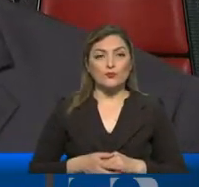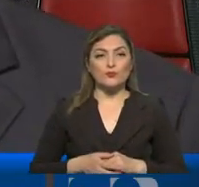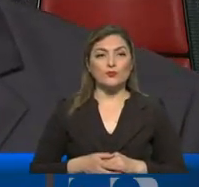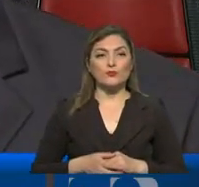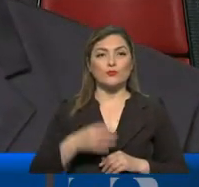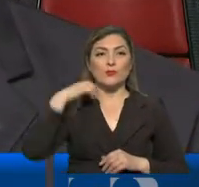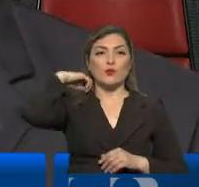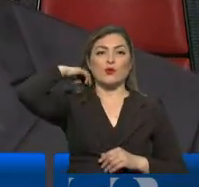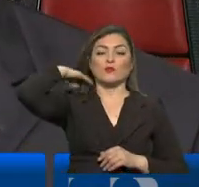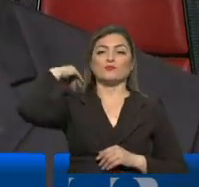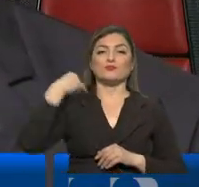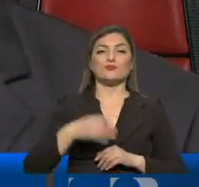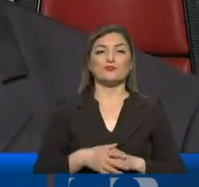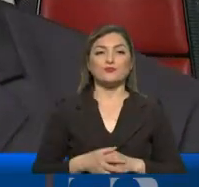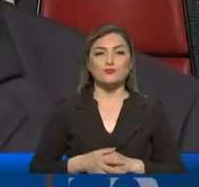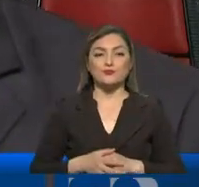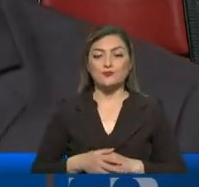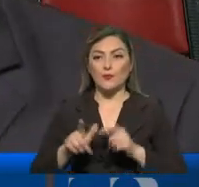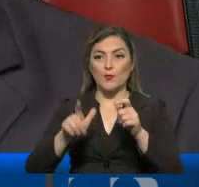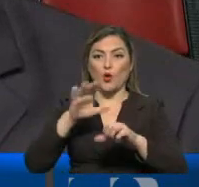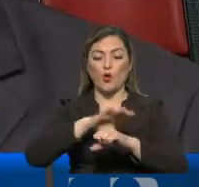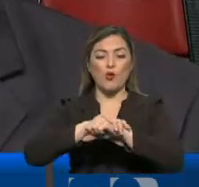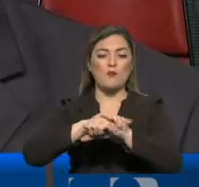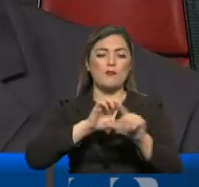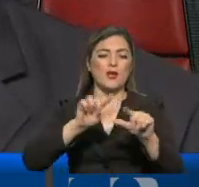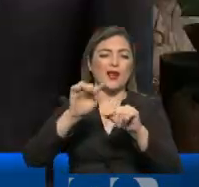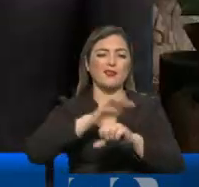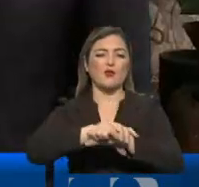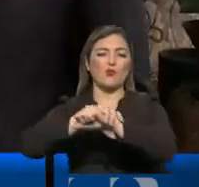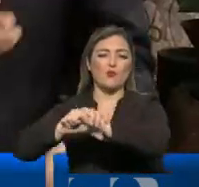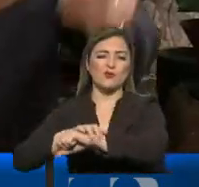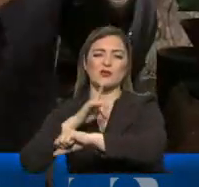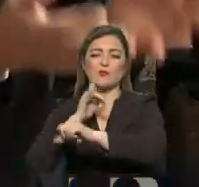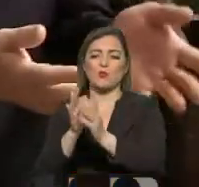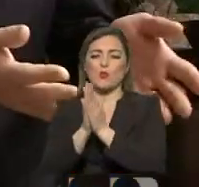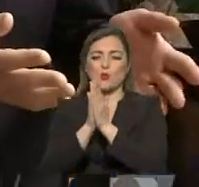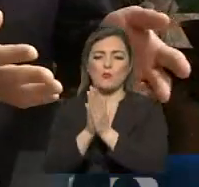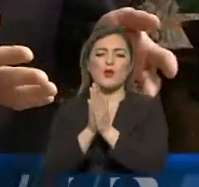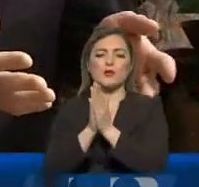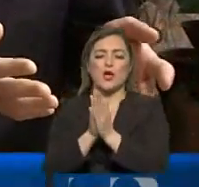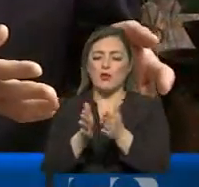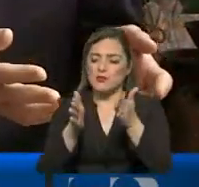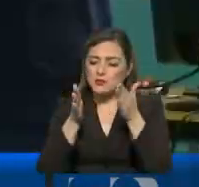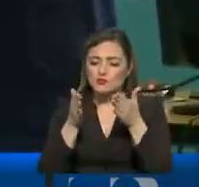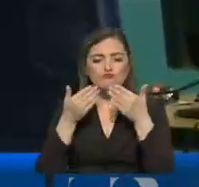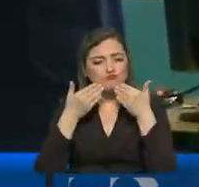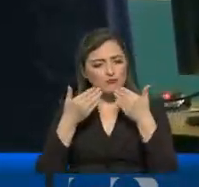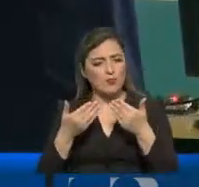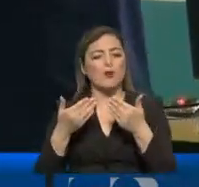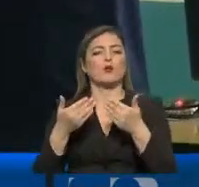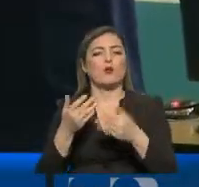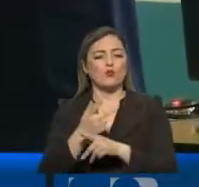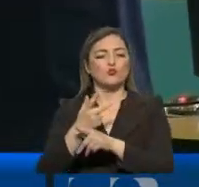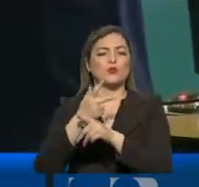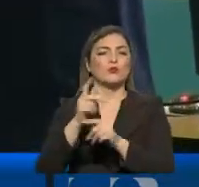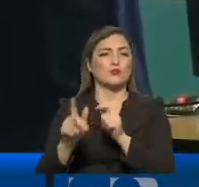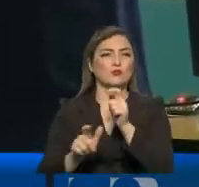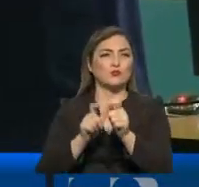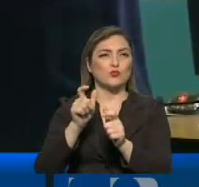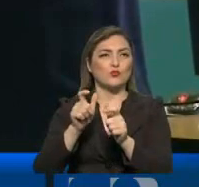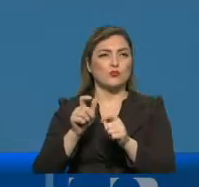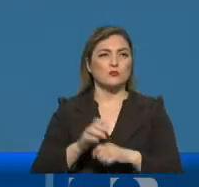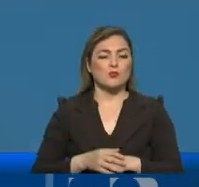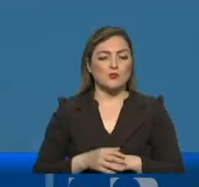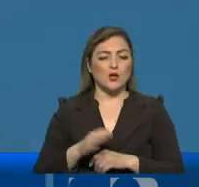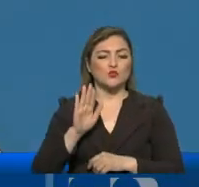el trato más humano y obviamente con garantía de derechos. Reitera que todos trabajan trabajan sin descanso para conseguir más vacunas con